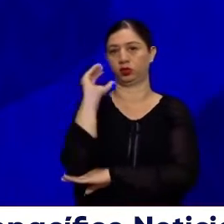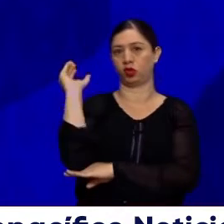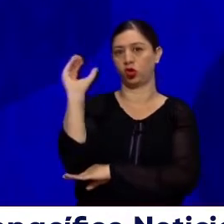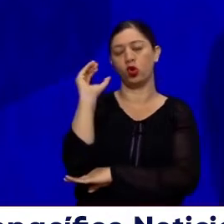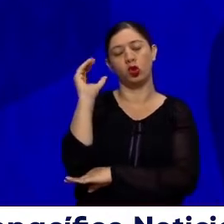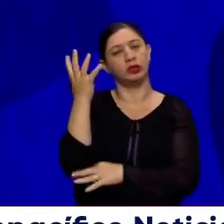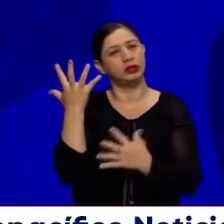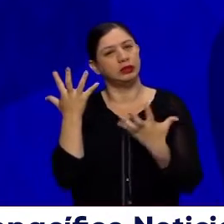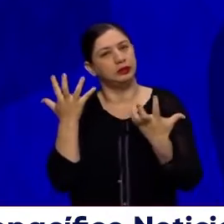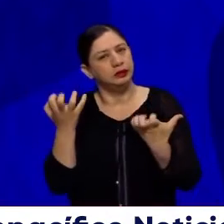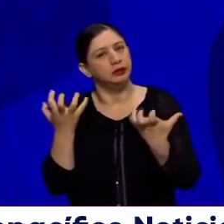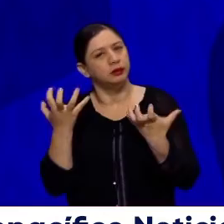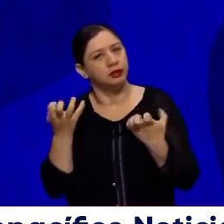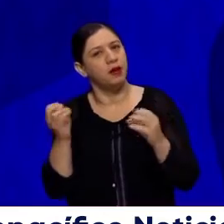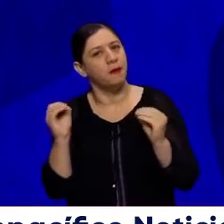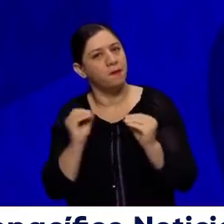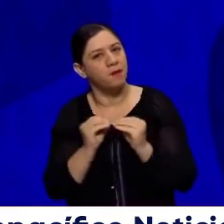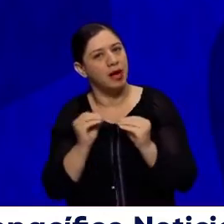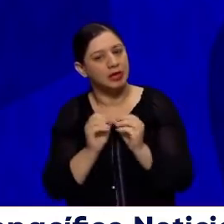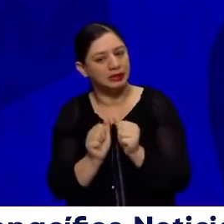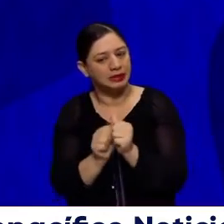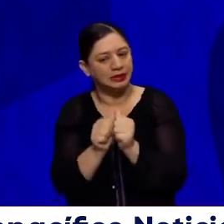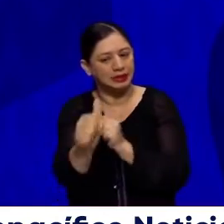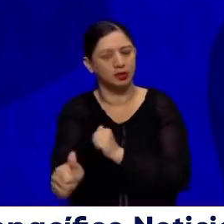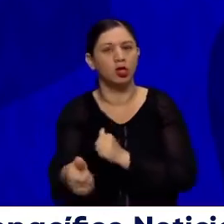aspira a adelantar su clasificación